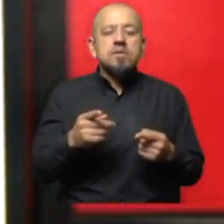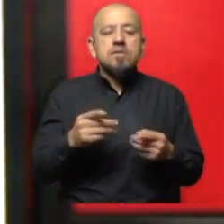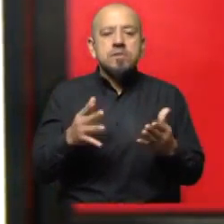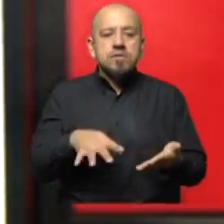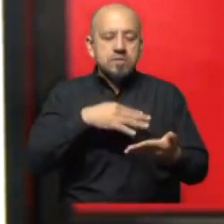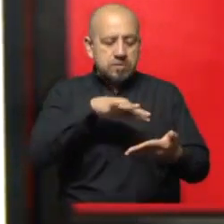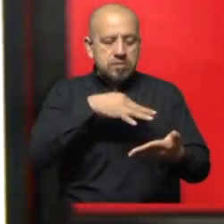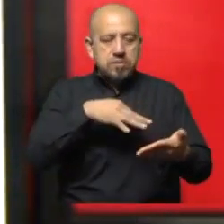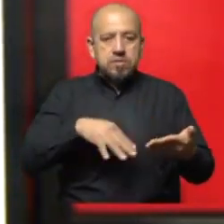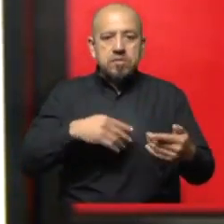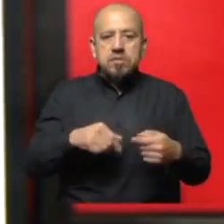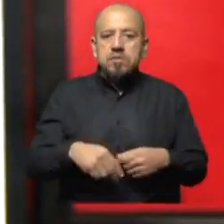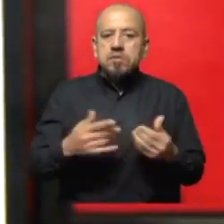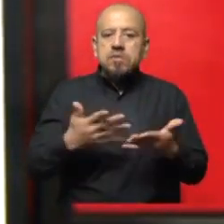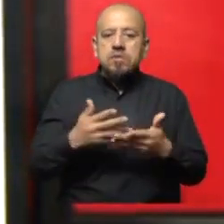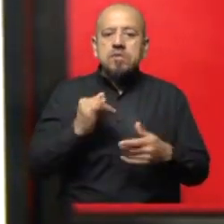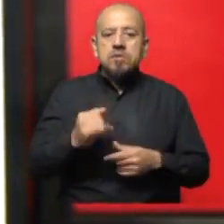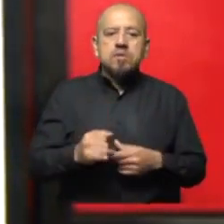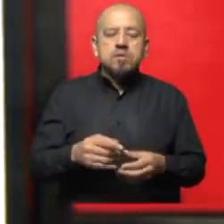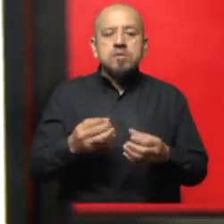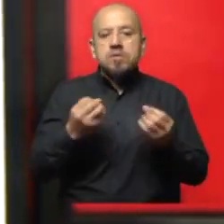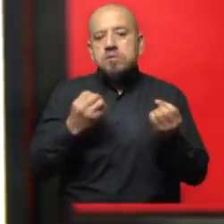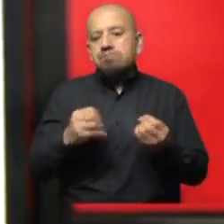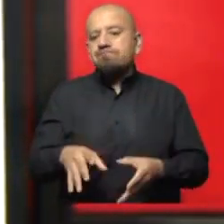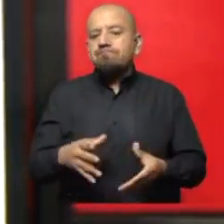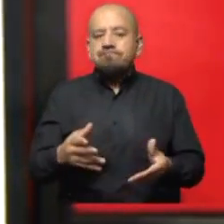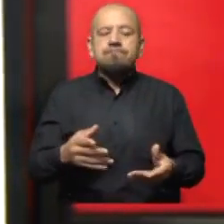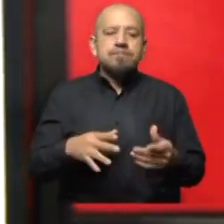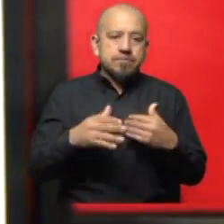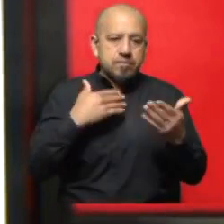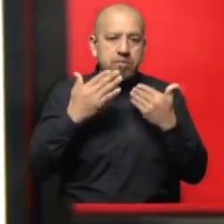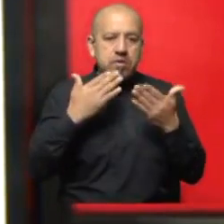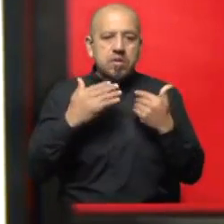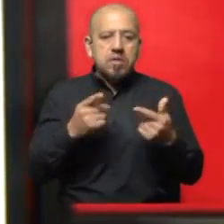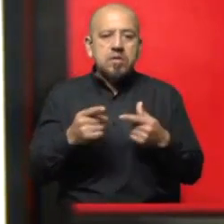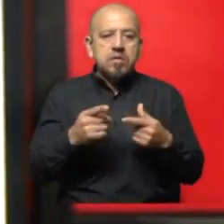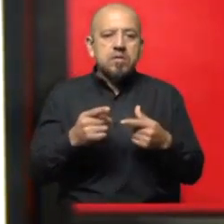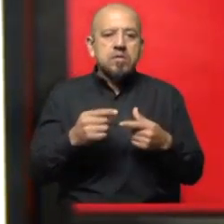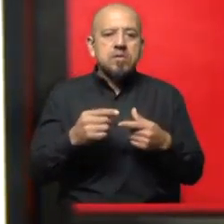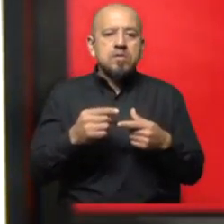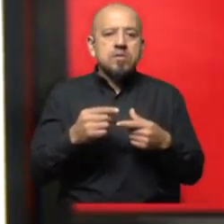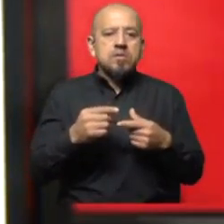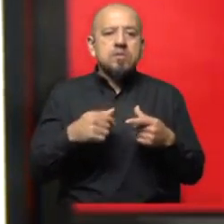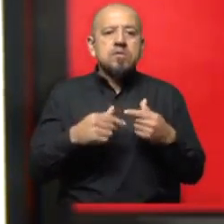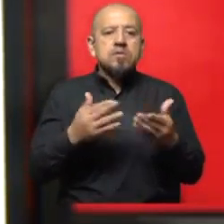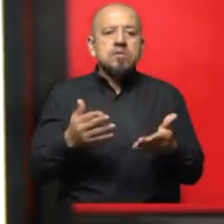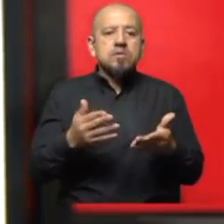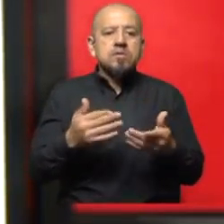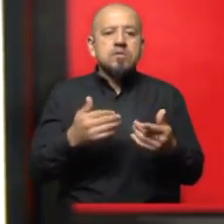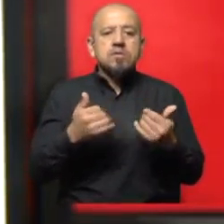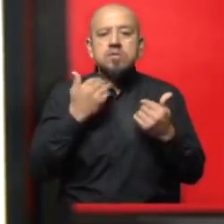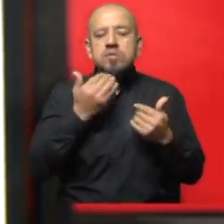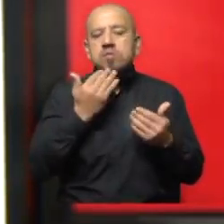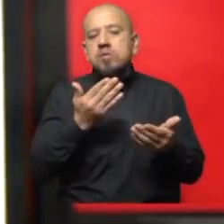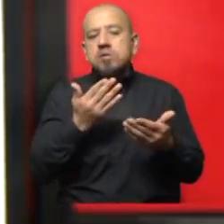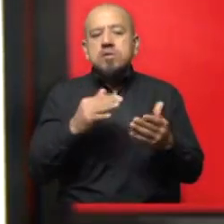lector si ahora lo tengo un poco abandonado creo que lo hablo con bastantes personas que no sé si una es una cuestión de la vorágine